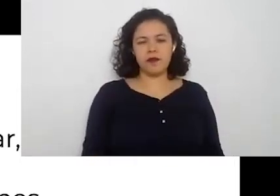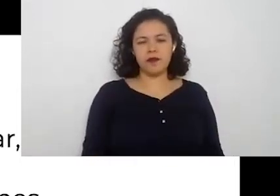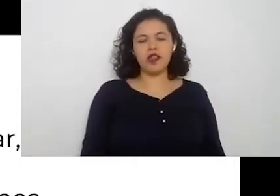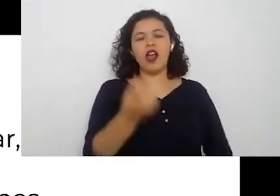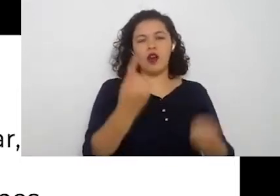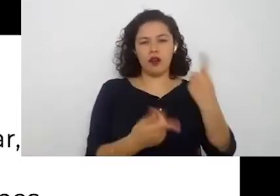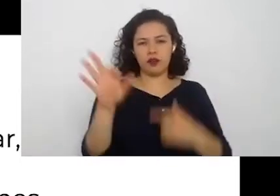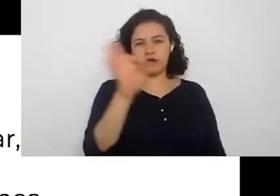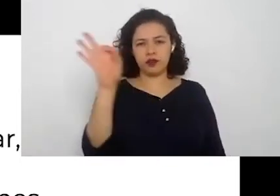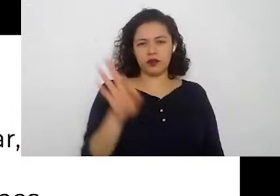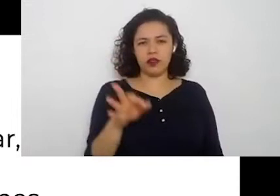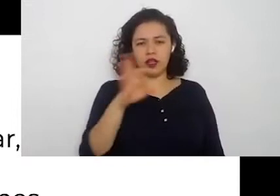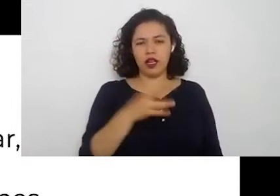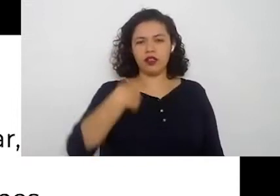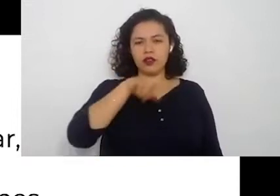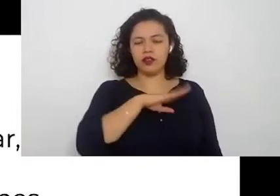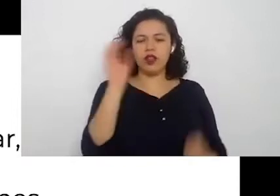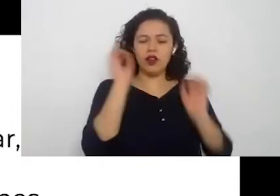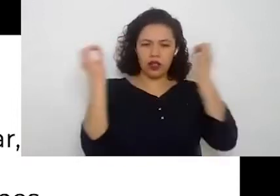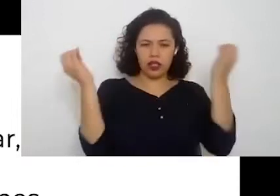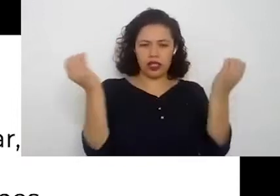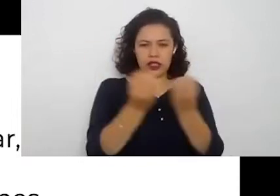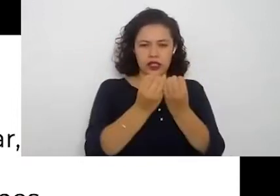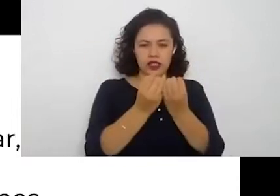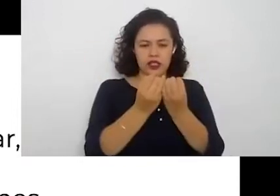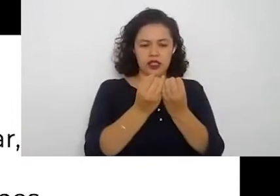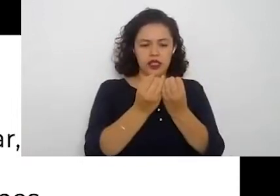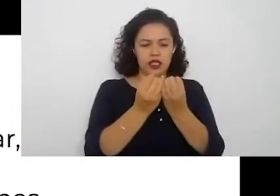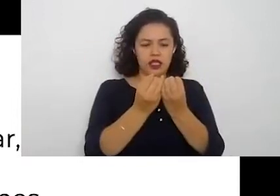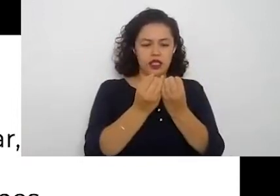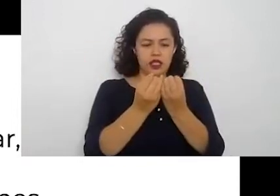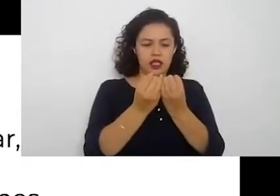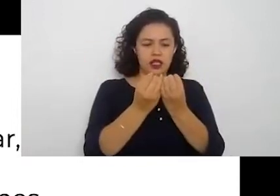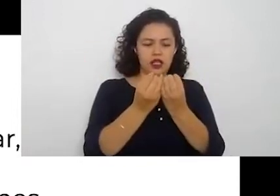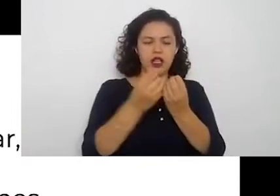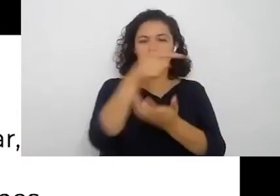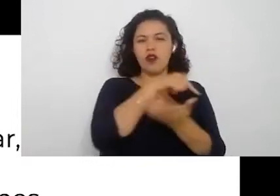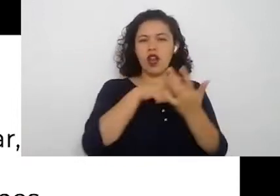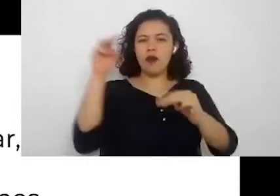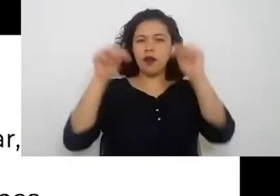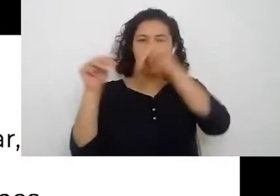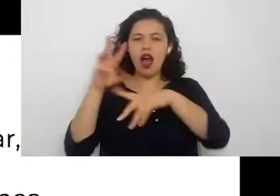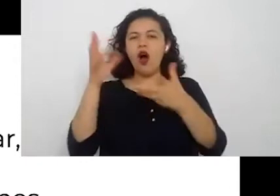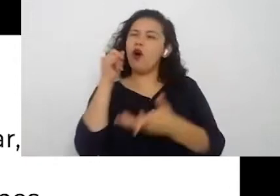nos permite a las organizaciones que tienen esa incidencia en zonas serranas, zonas aledañas,